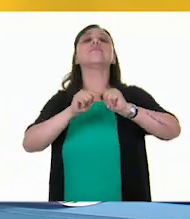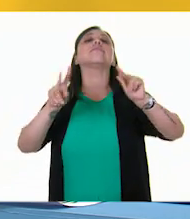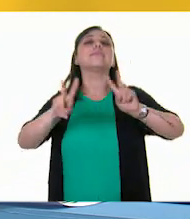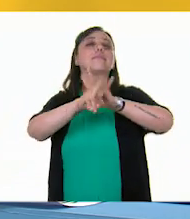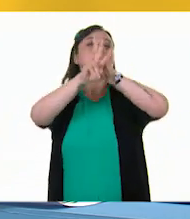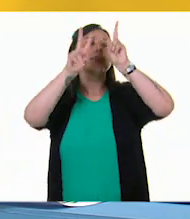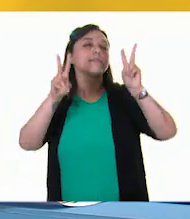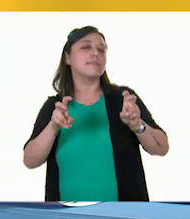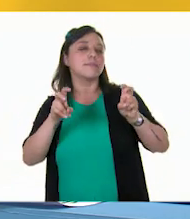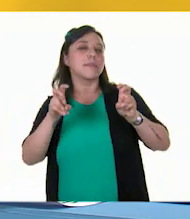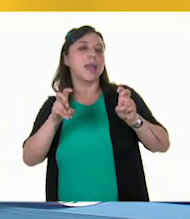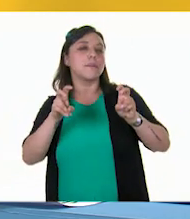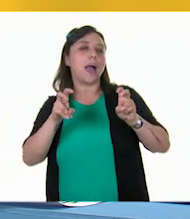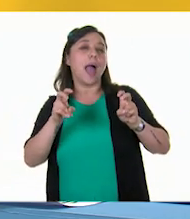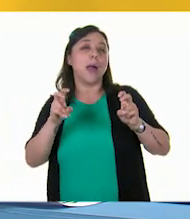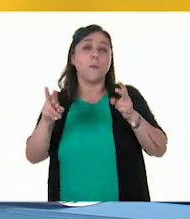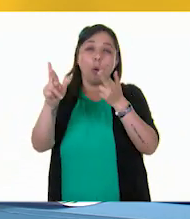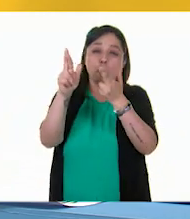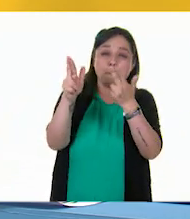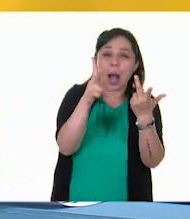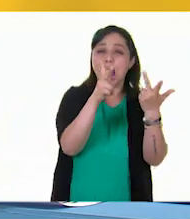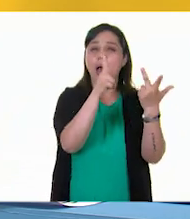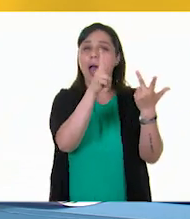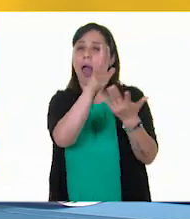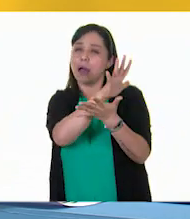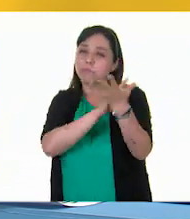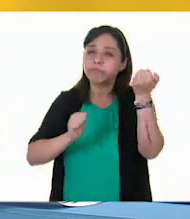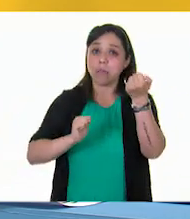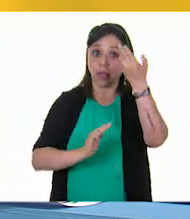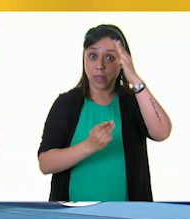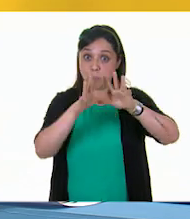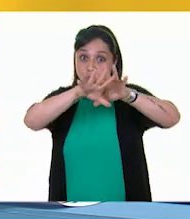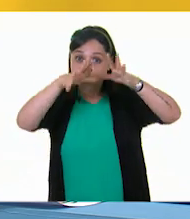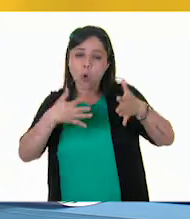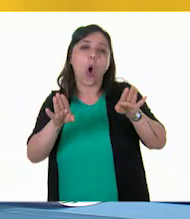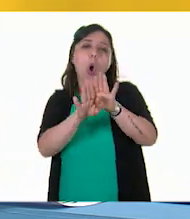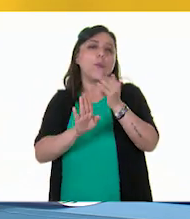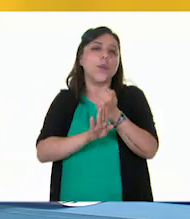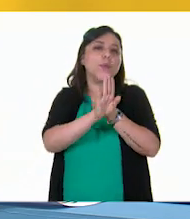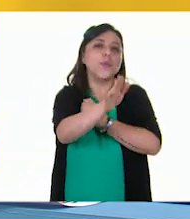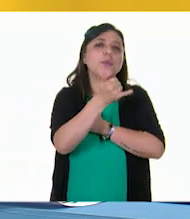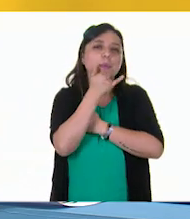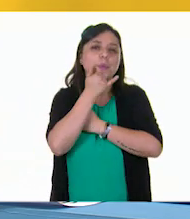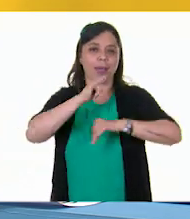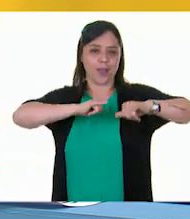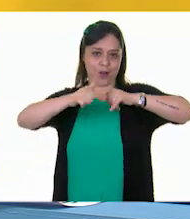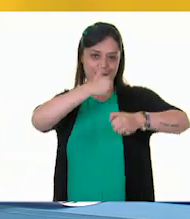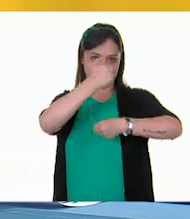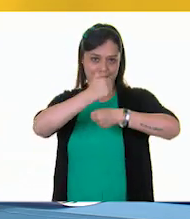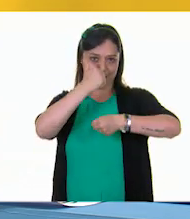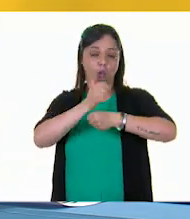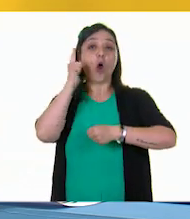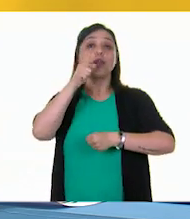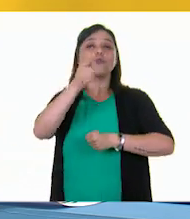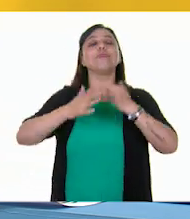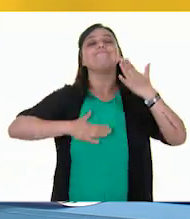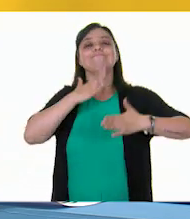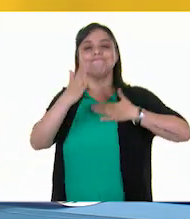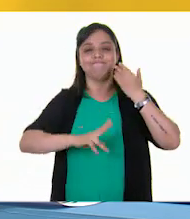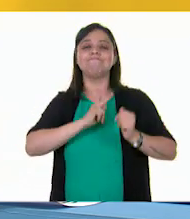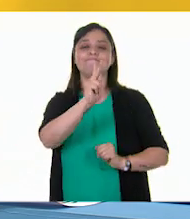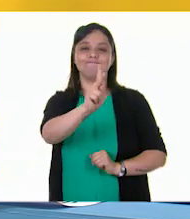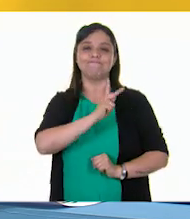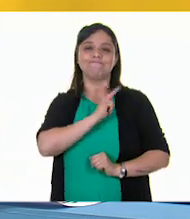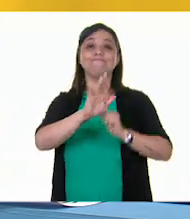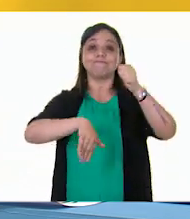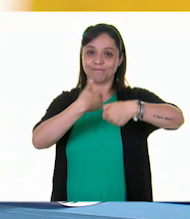con Prevención de los desastres en el mundo, Geografía, sexto grado. Espero lo hayan disfrutado tanto como nosotros.